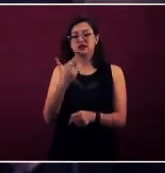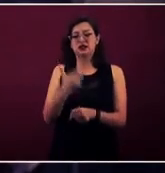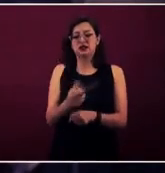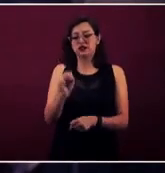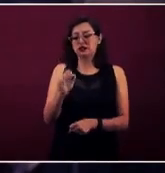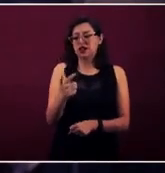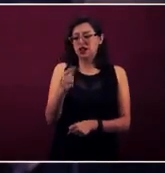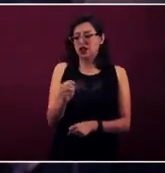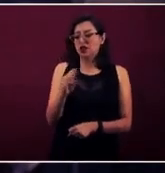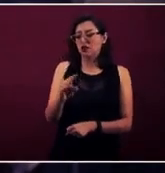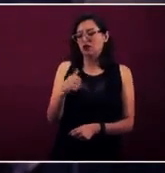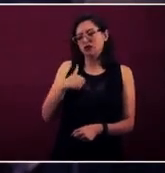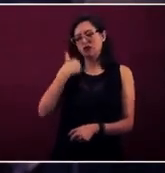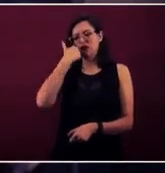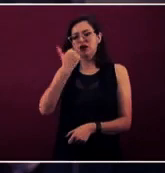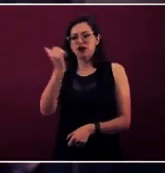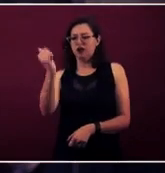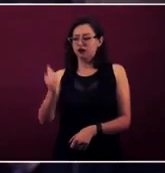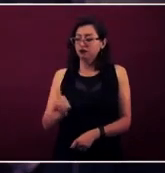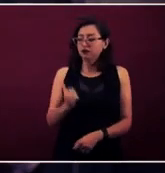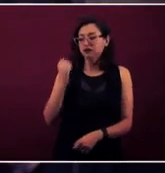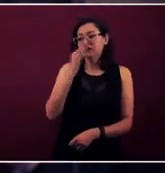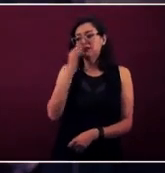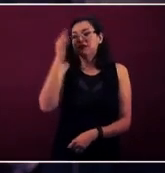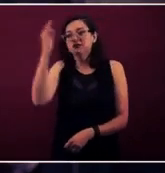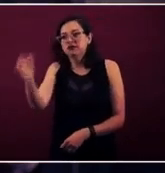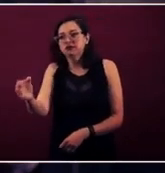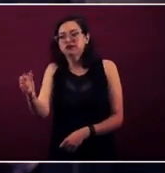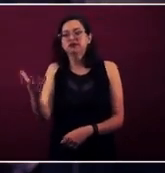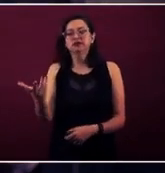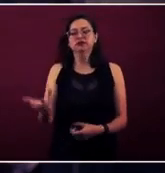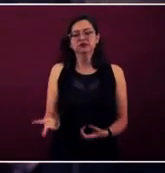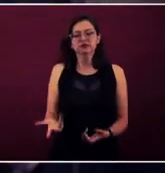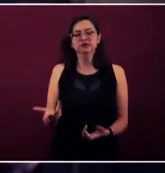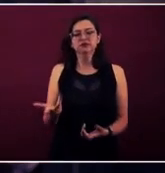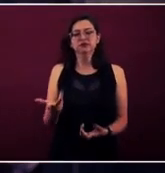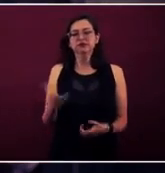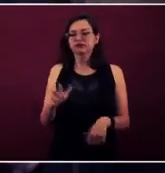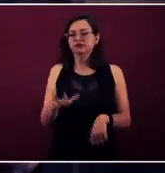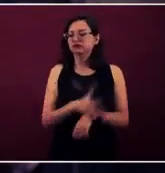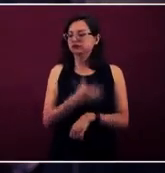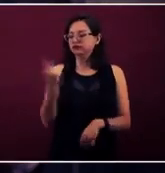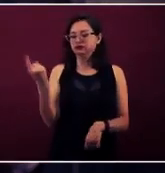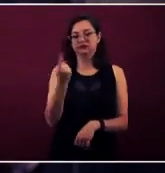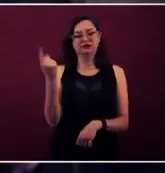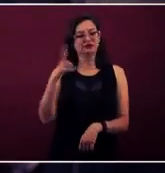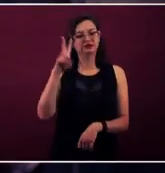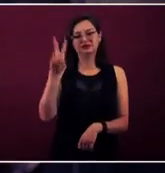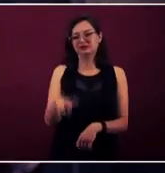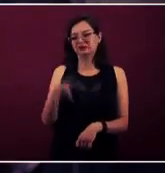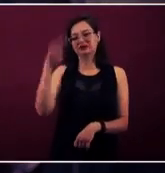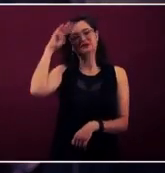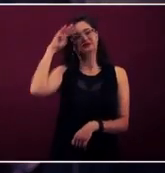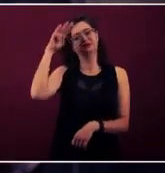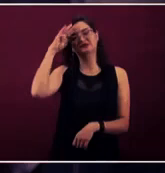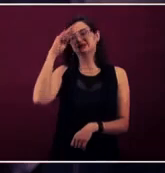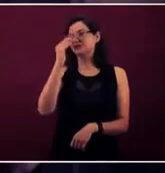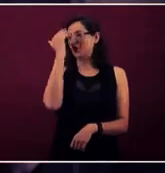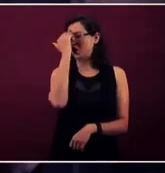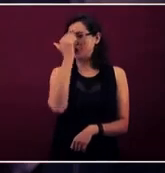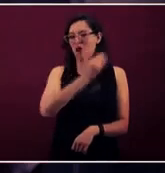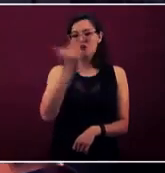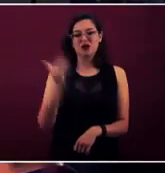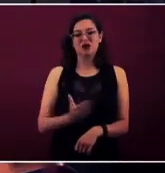también quería aprovechar, porque es tremenda la condición que hay otra vez con